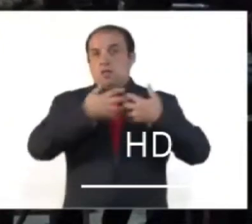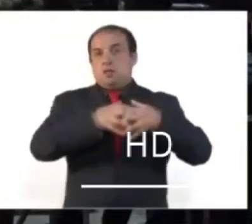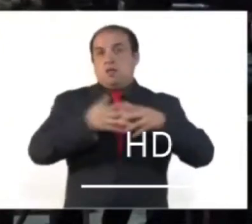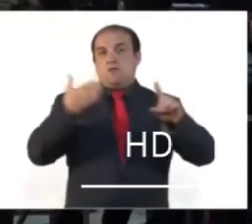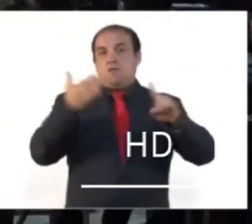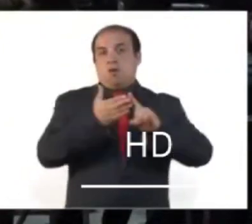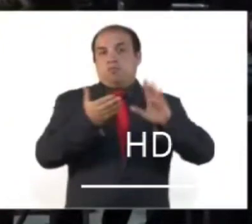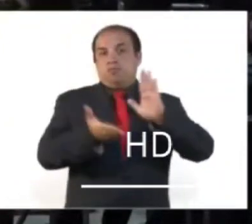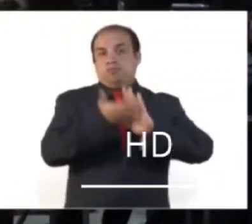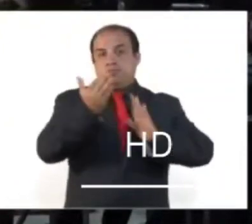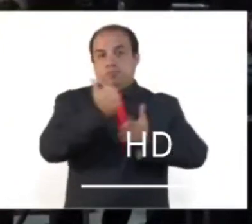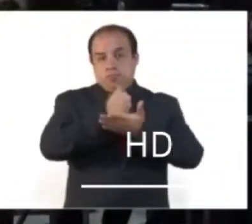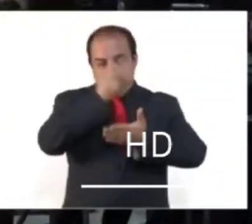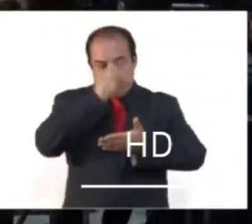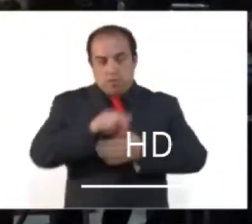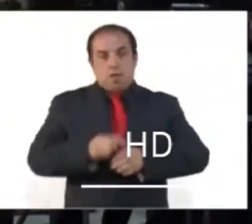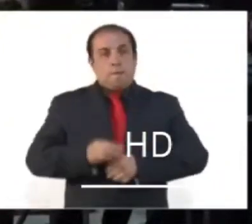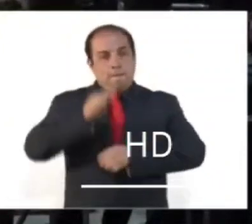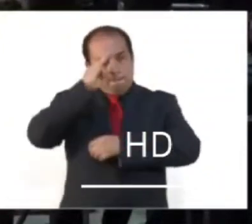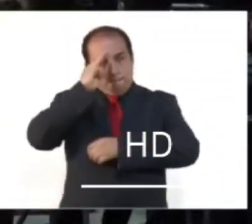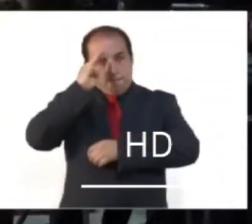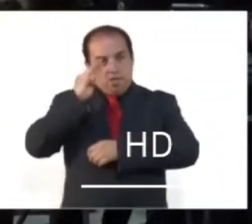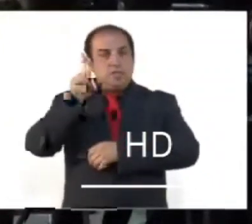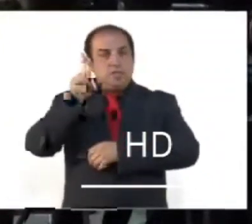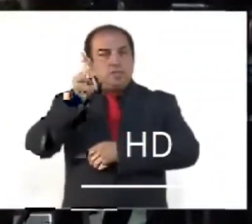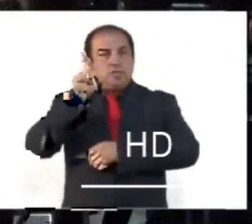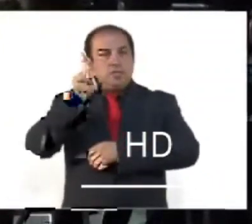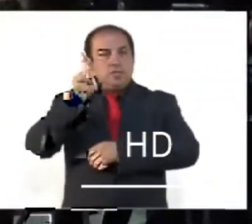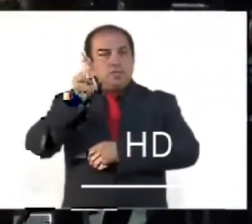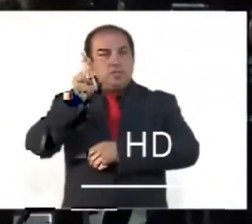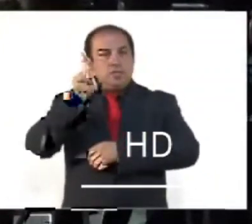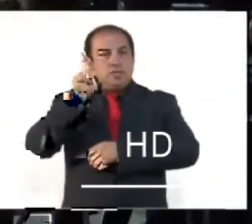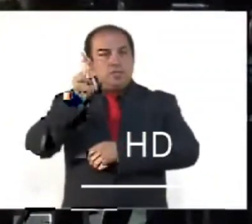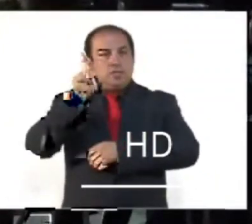México, maestra Lilia Marcela Heredia Izquierdo.